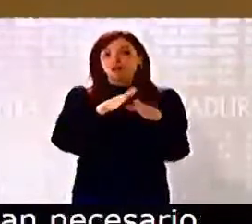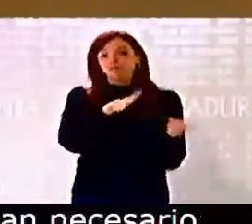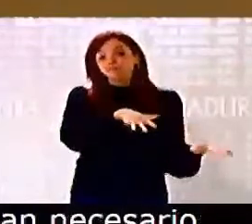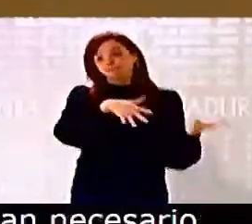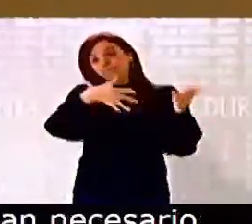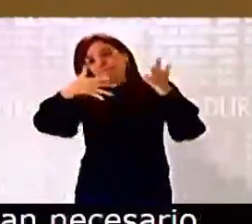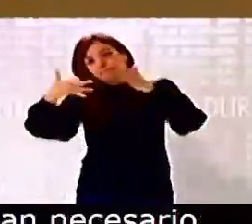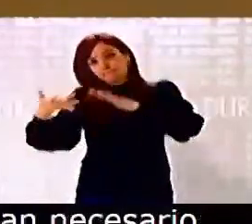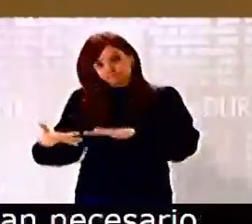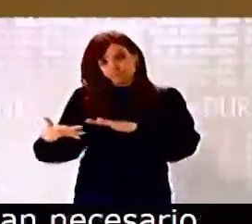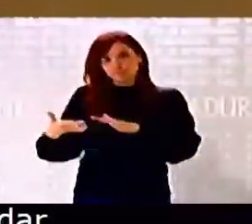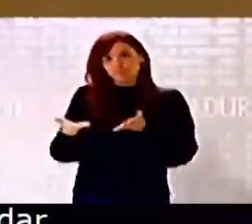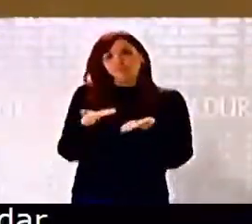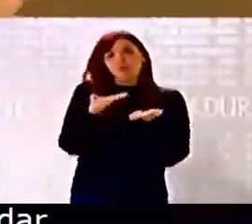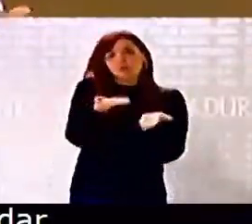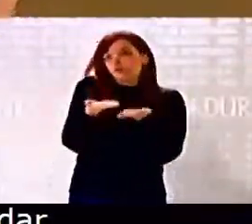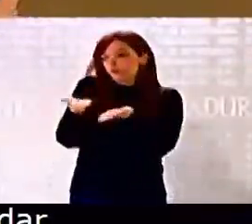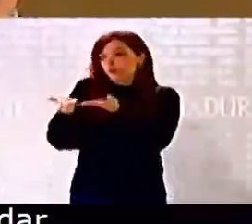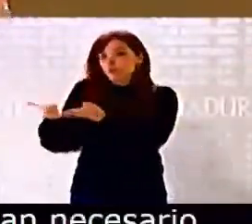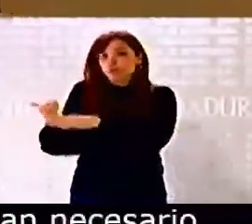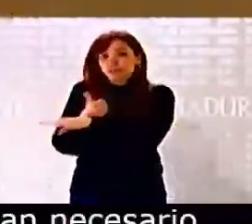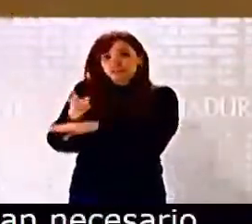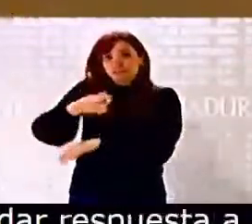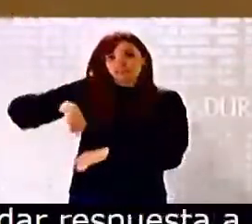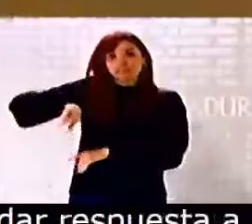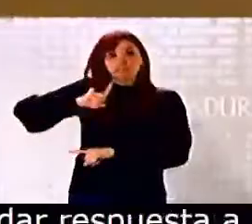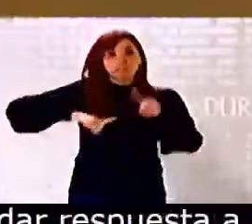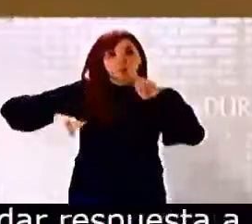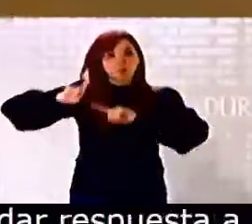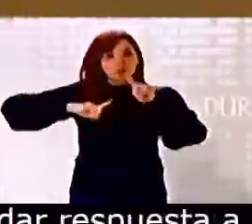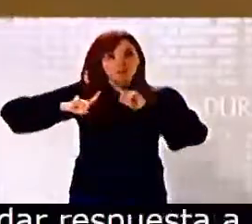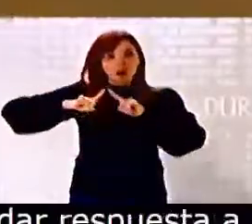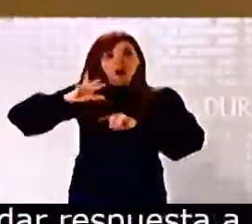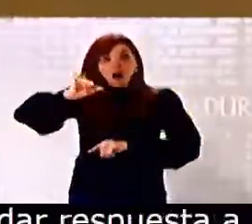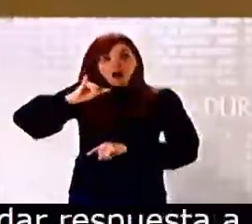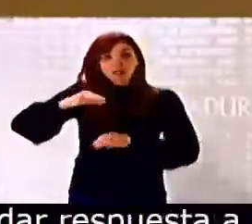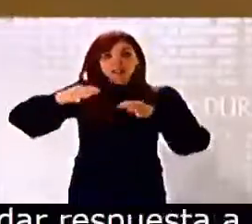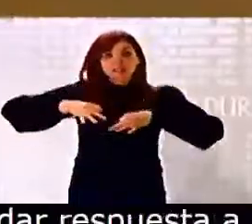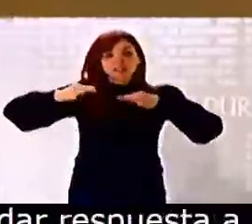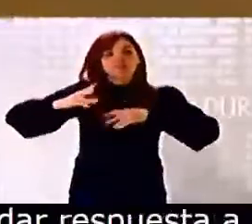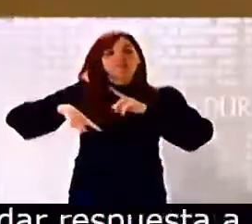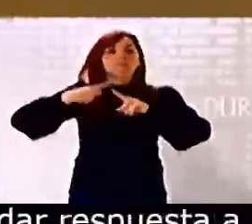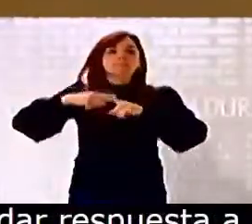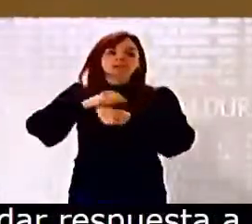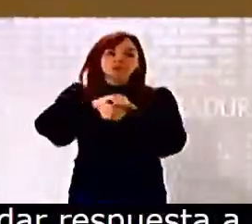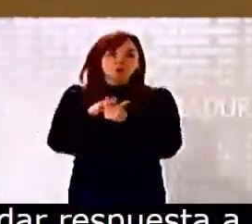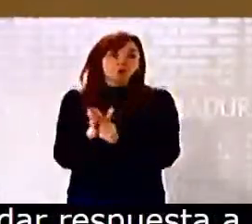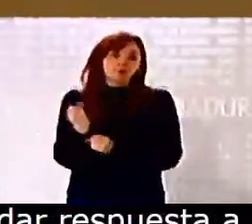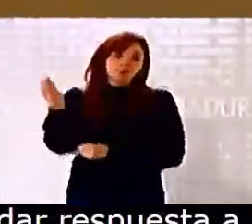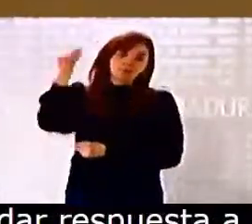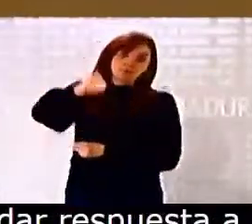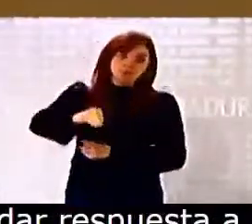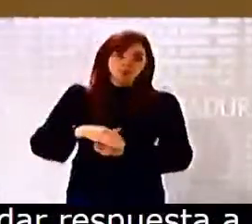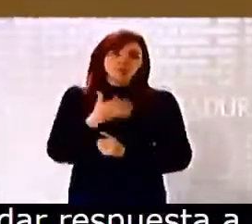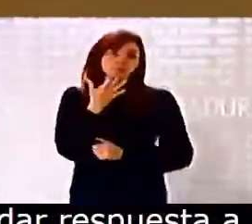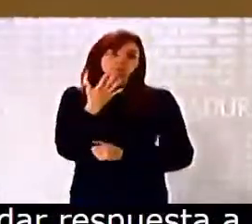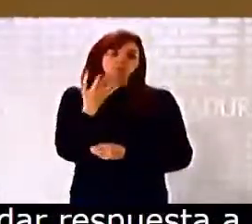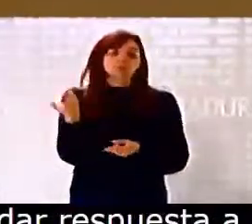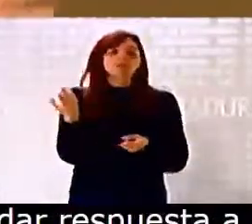a los muchos problemas que ya teníamos y que la crisis COVID ha venido a profundizar, como es la falta de políticas públicas